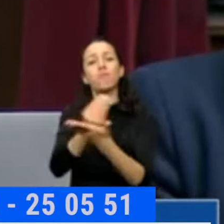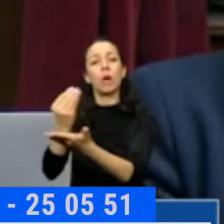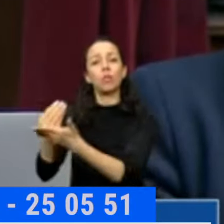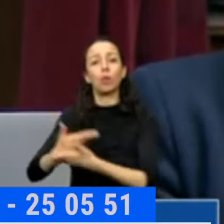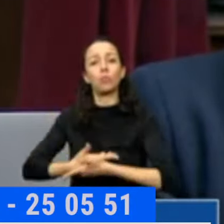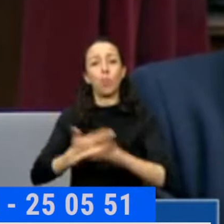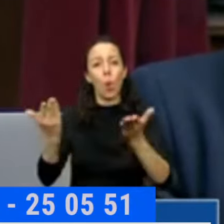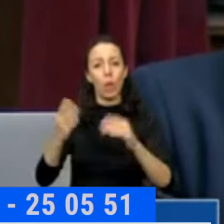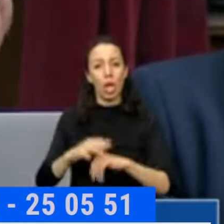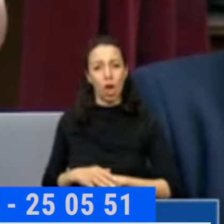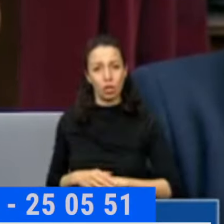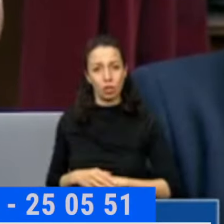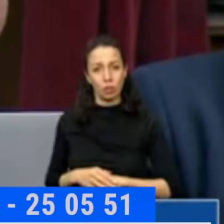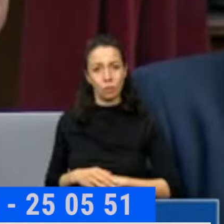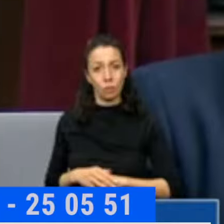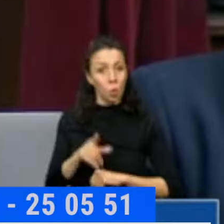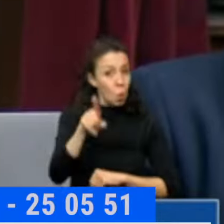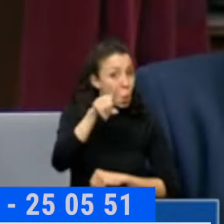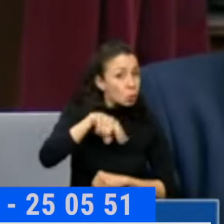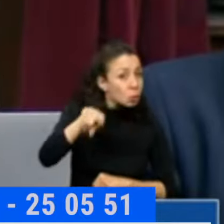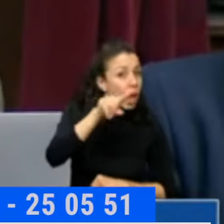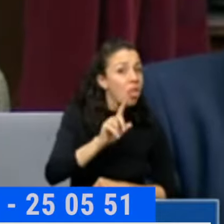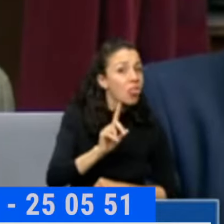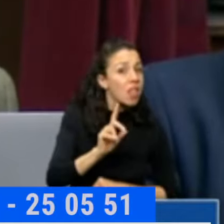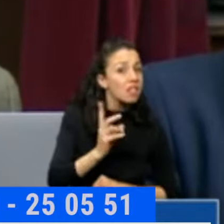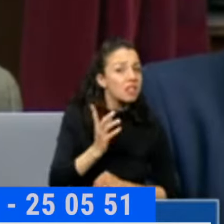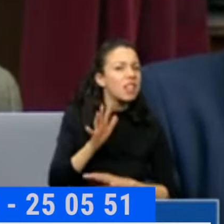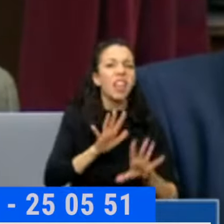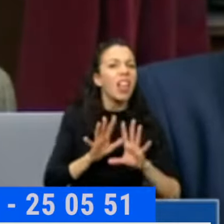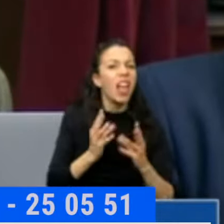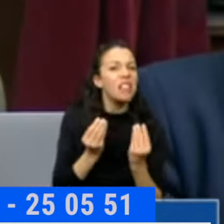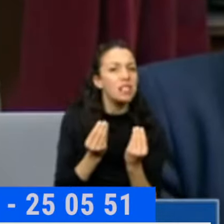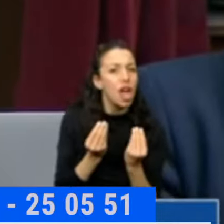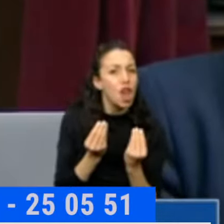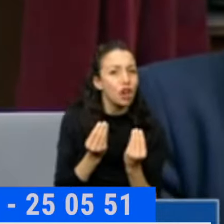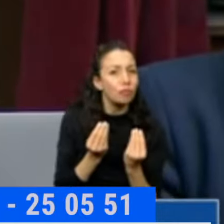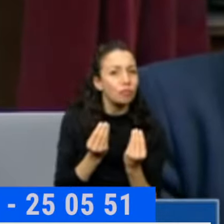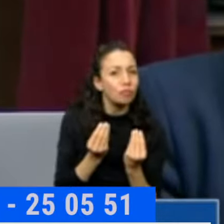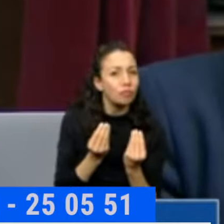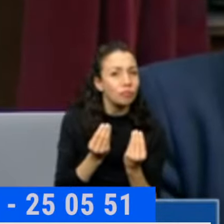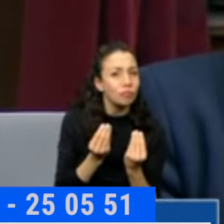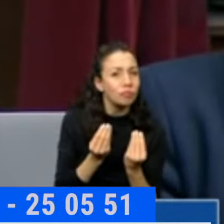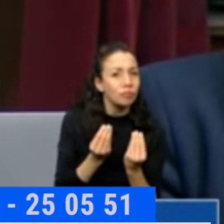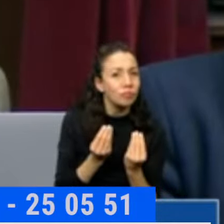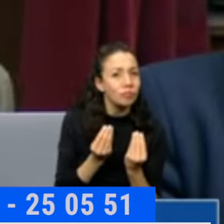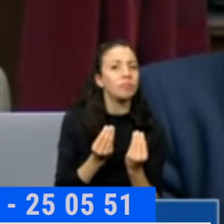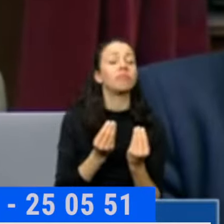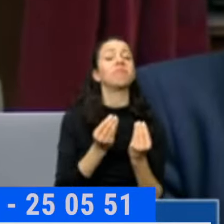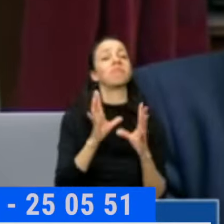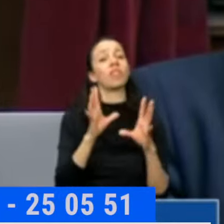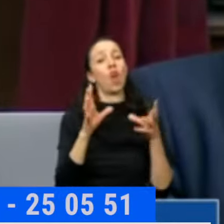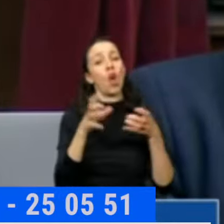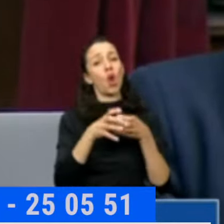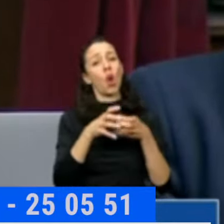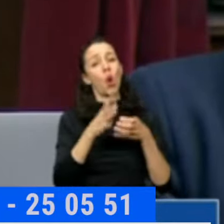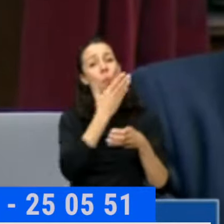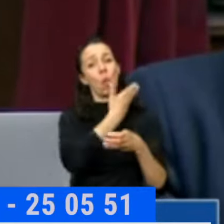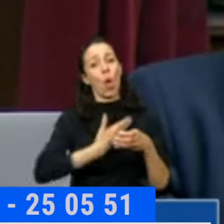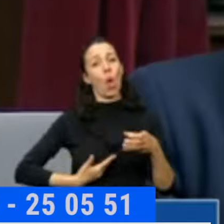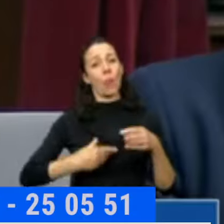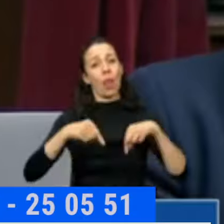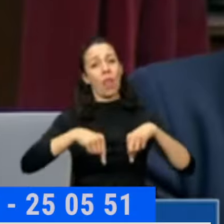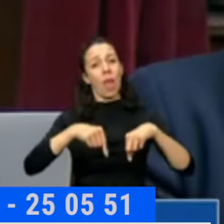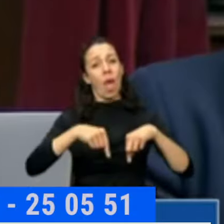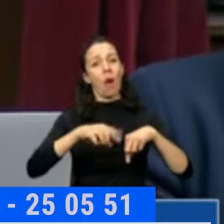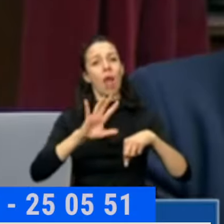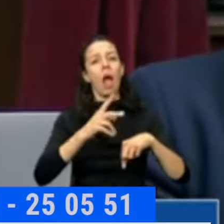mucho cuidado con las facultades que le tenemos que dar. En lo personal, yo te voy a cuidar mucho eso. Vamos a discutir en el bloque seguramente